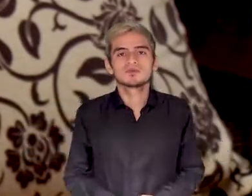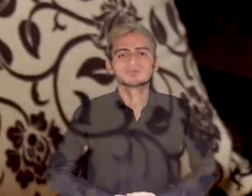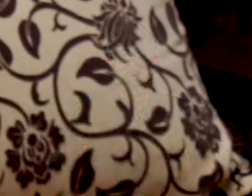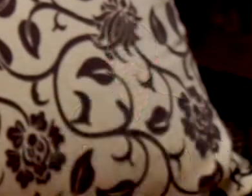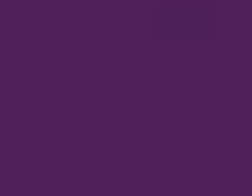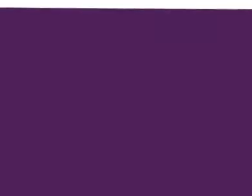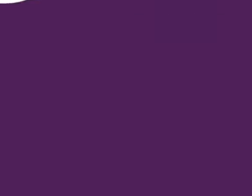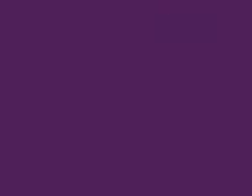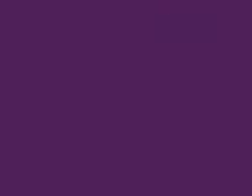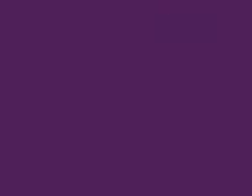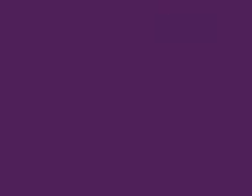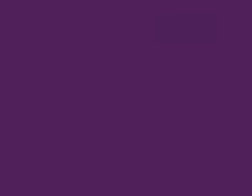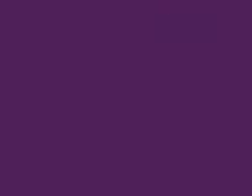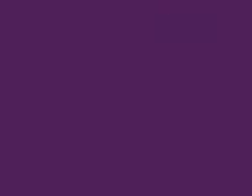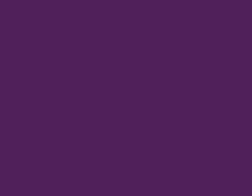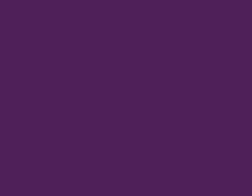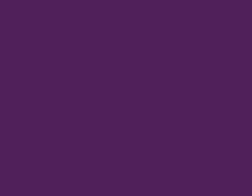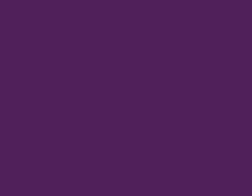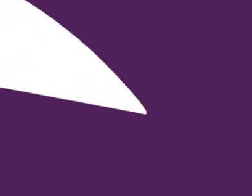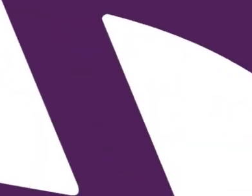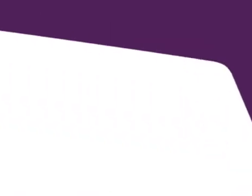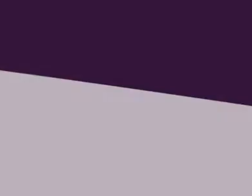a construir.